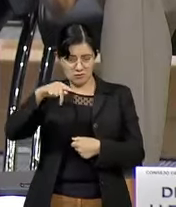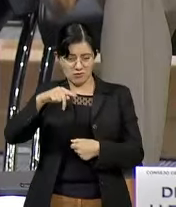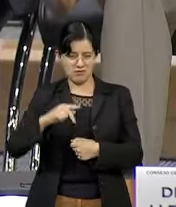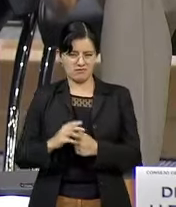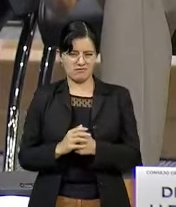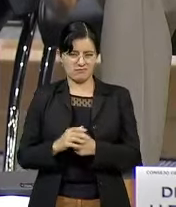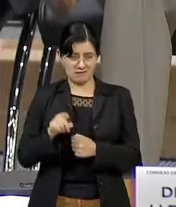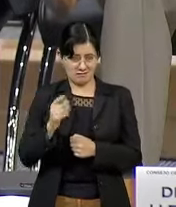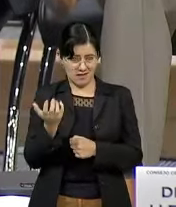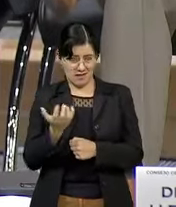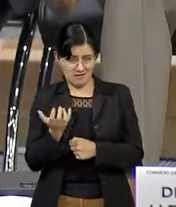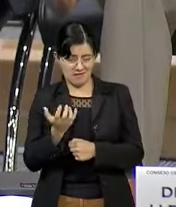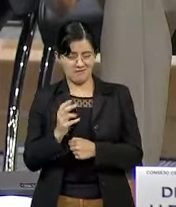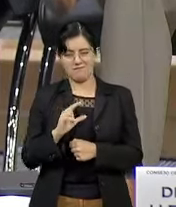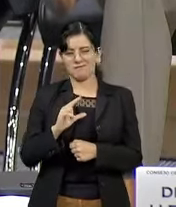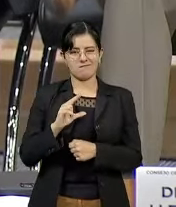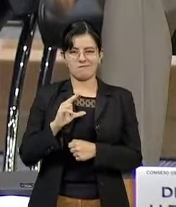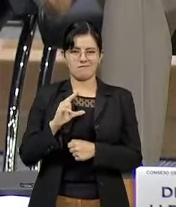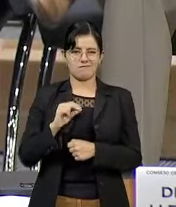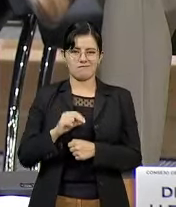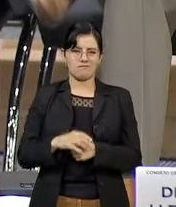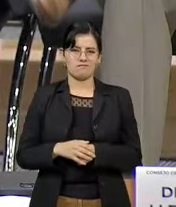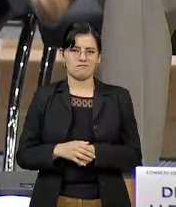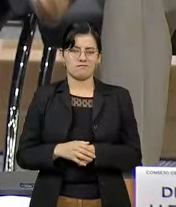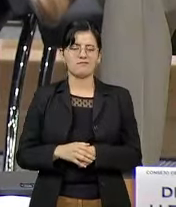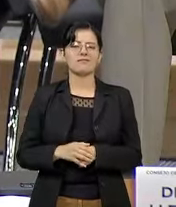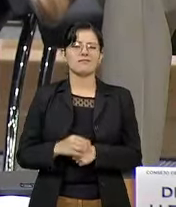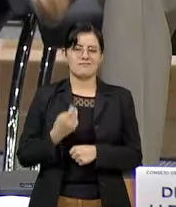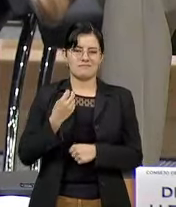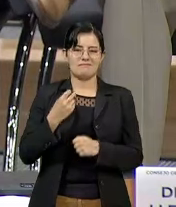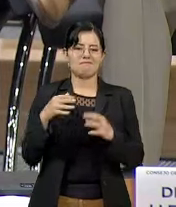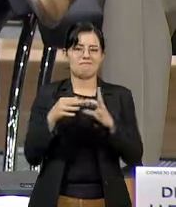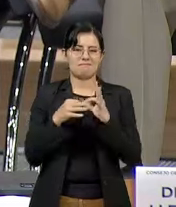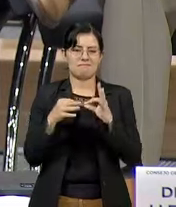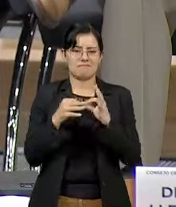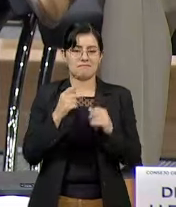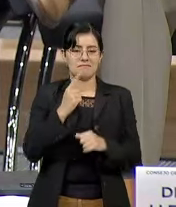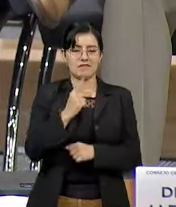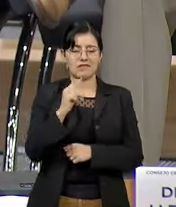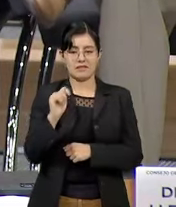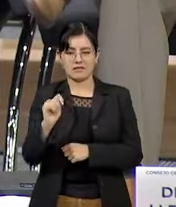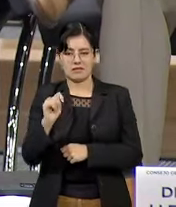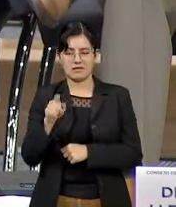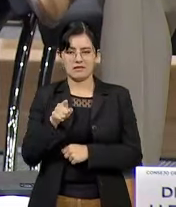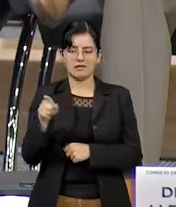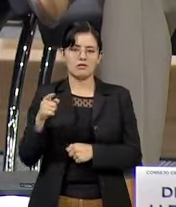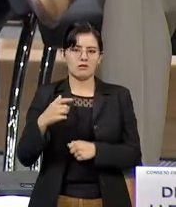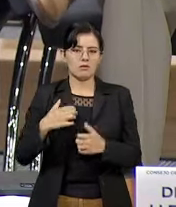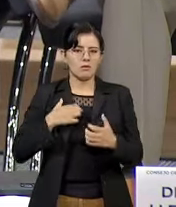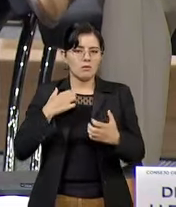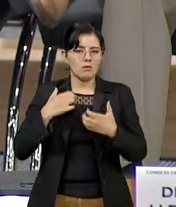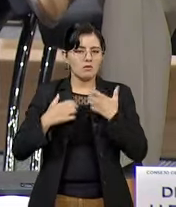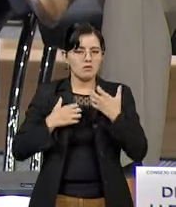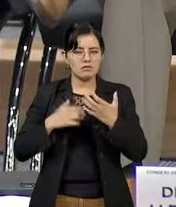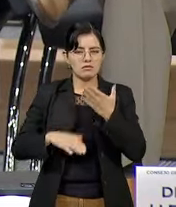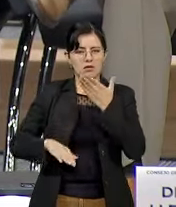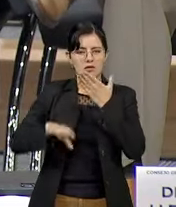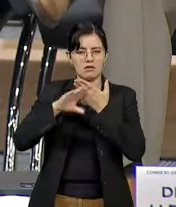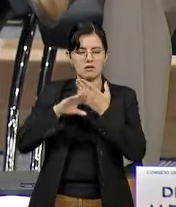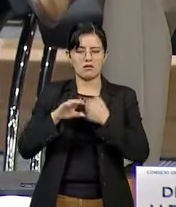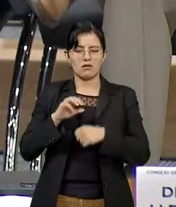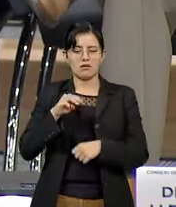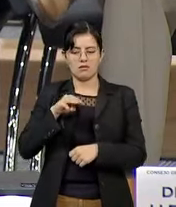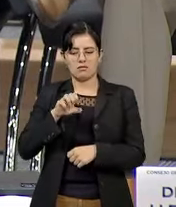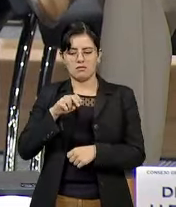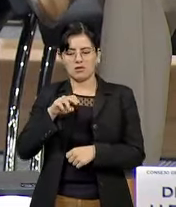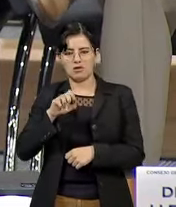suyo por lo menos del que ha expresado el PT están muy ofendidos de que Manuel López